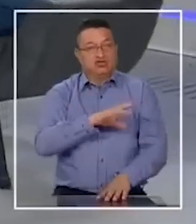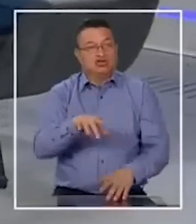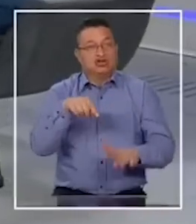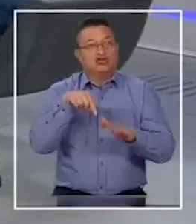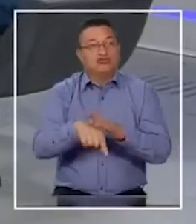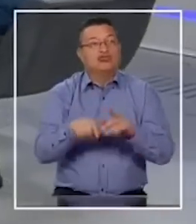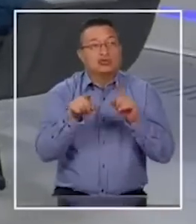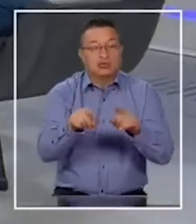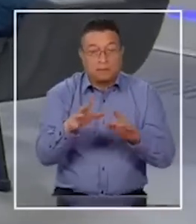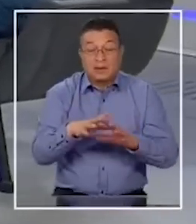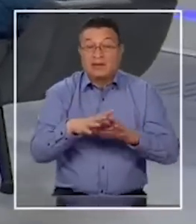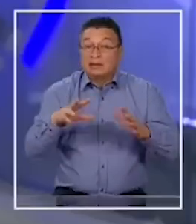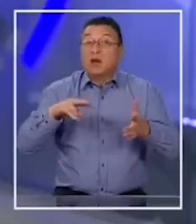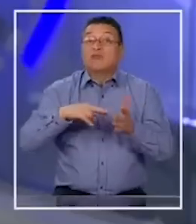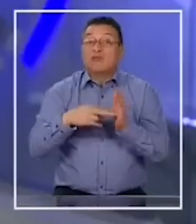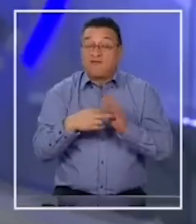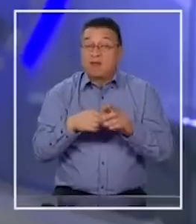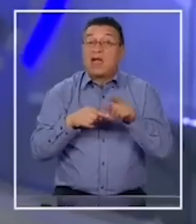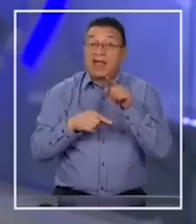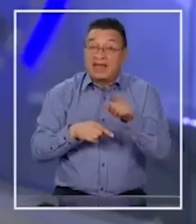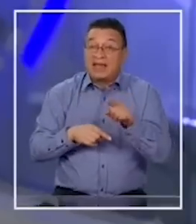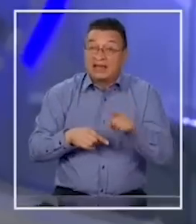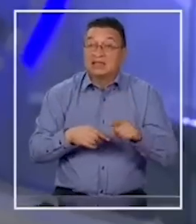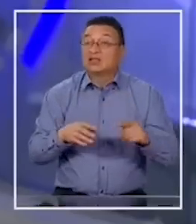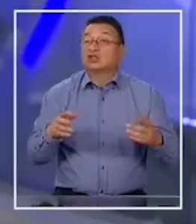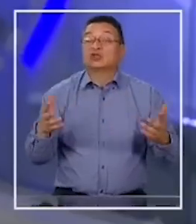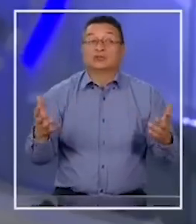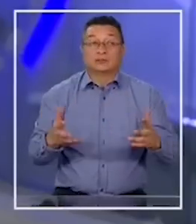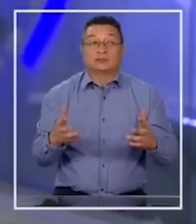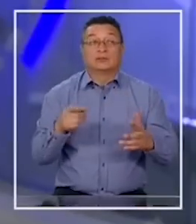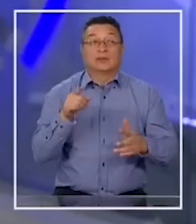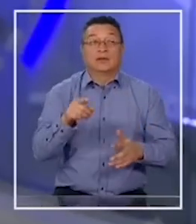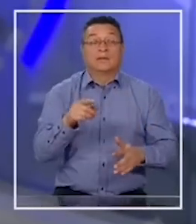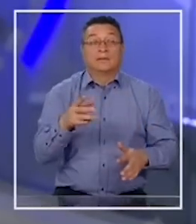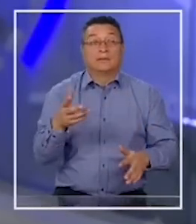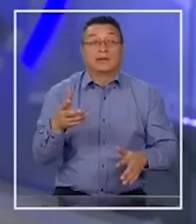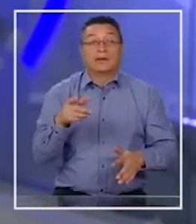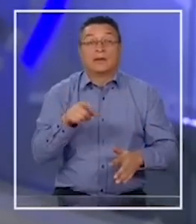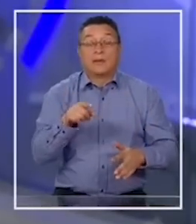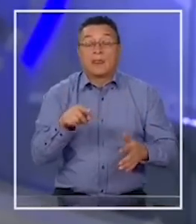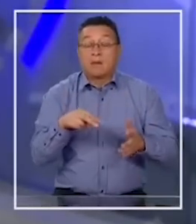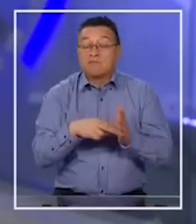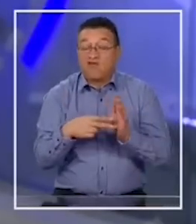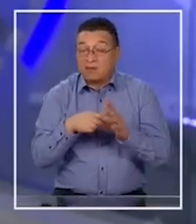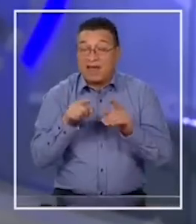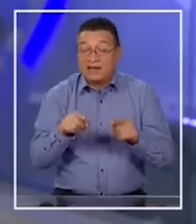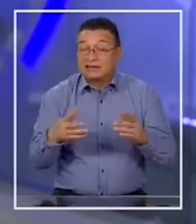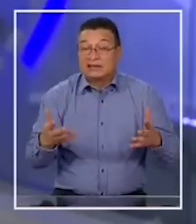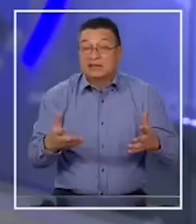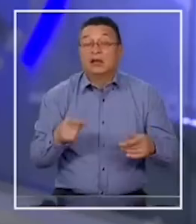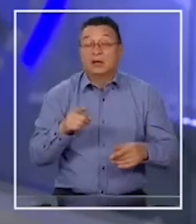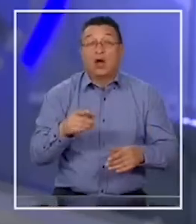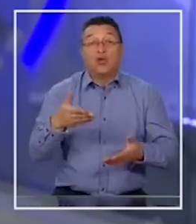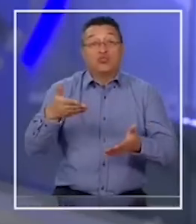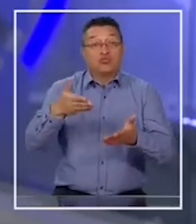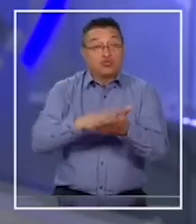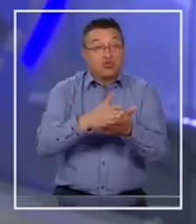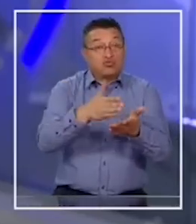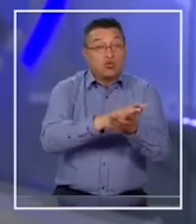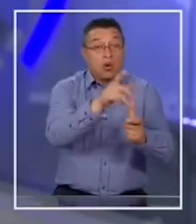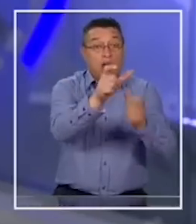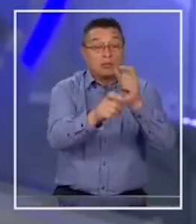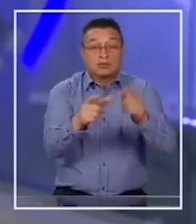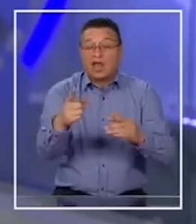lo dramático lo dramático no y y Matías es que los que están muriendo